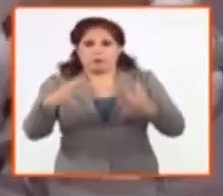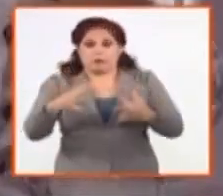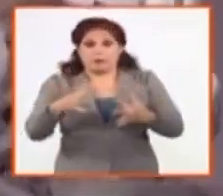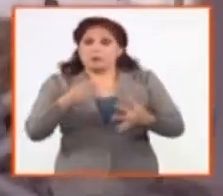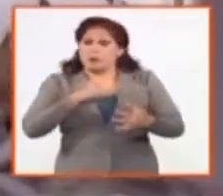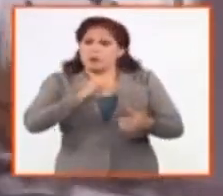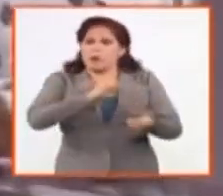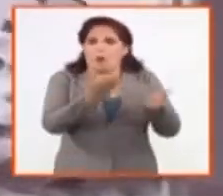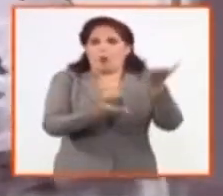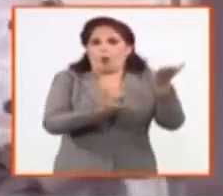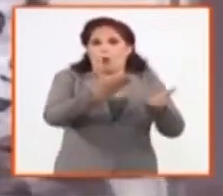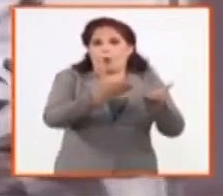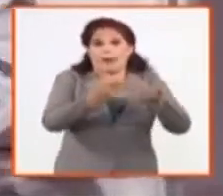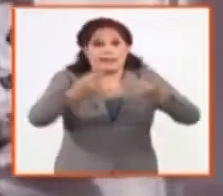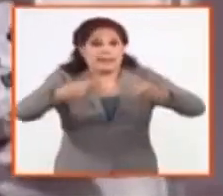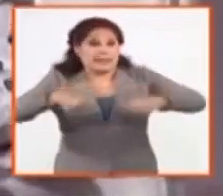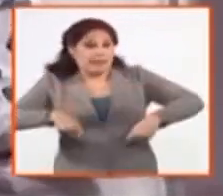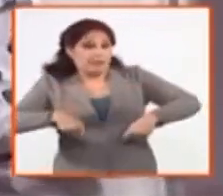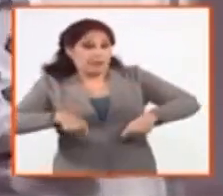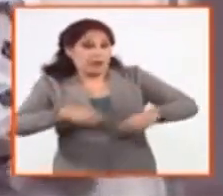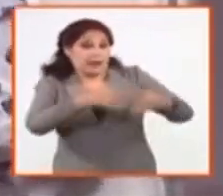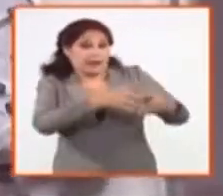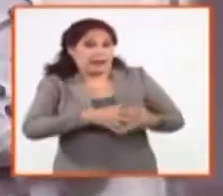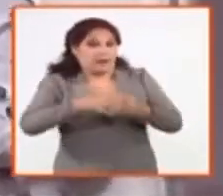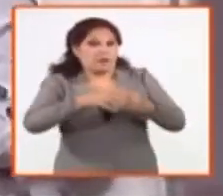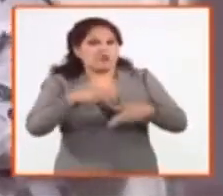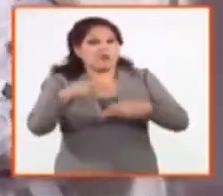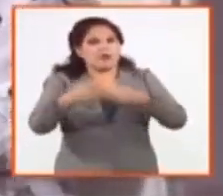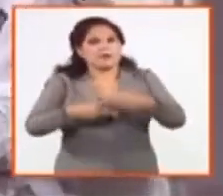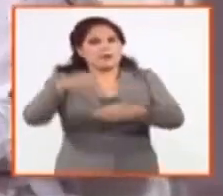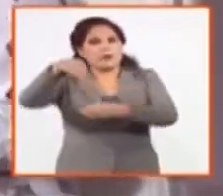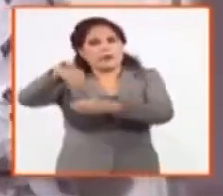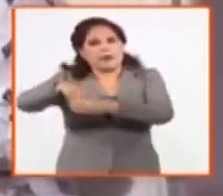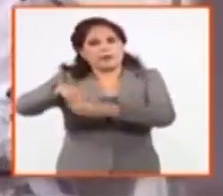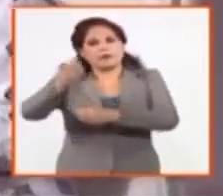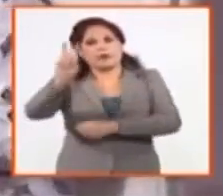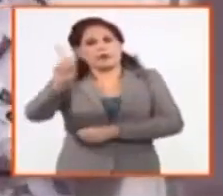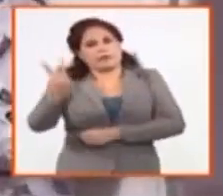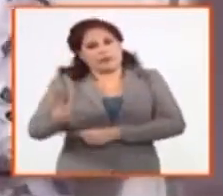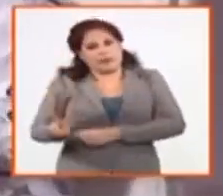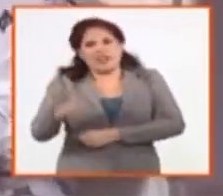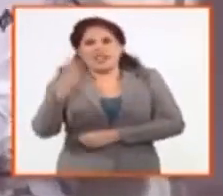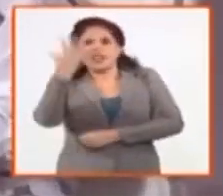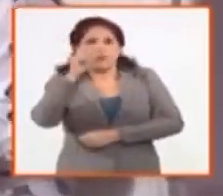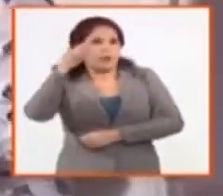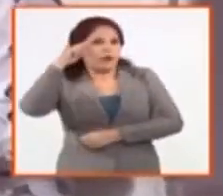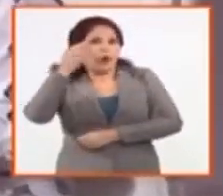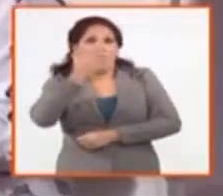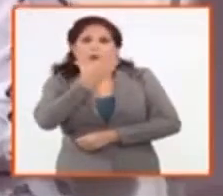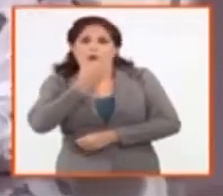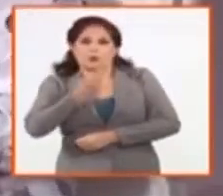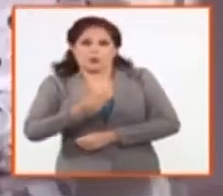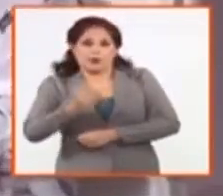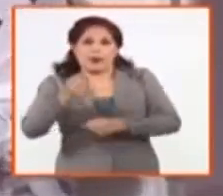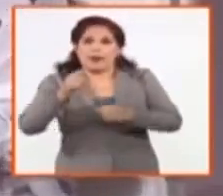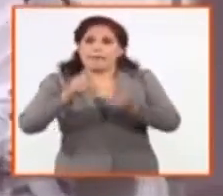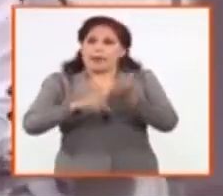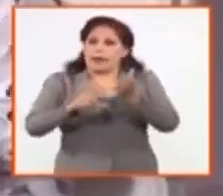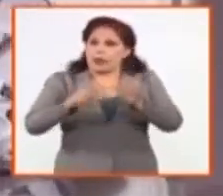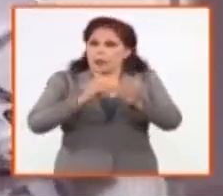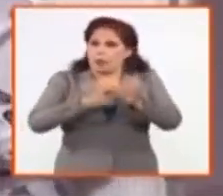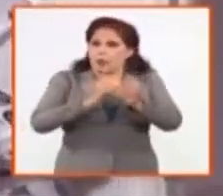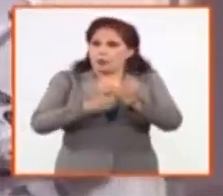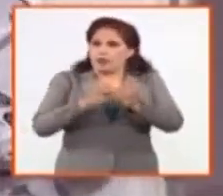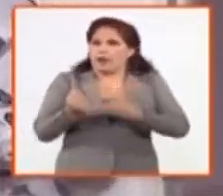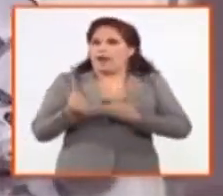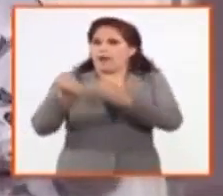que se fueron corriendo, hay que tener en cuenta todo lo que se hizo en Vietnam. ¿Quién fue Ho Chi Minh? ¿Qué fue el Partido Comunista? El apoyo internacional